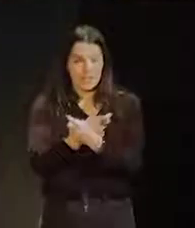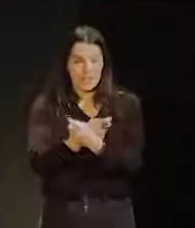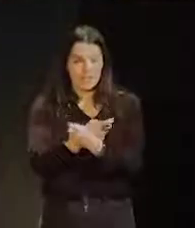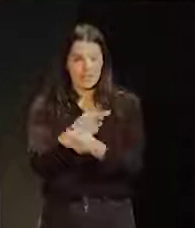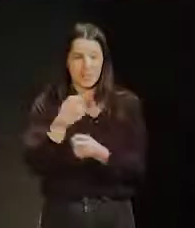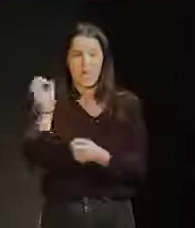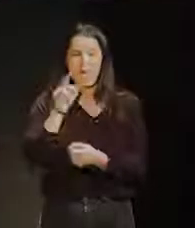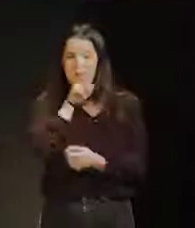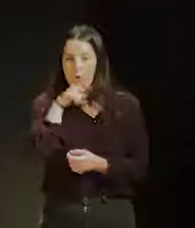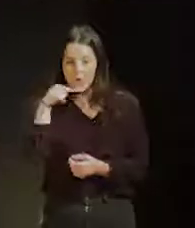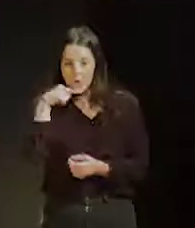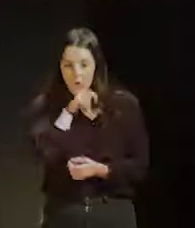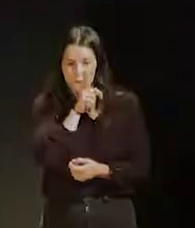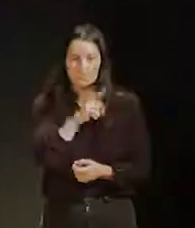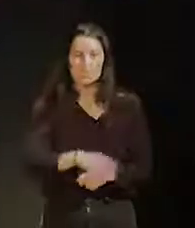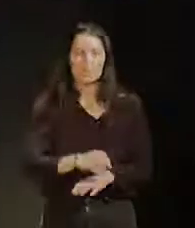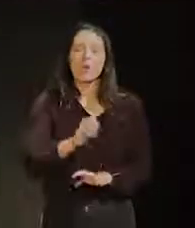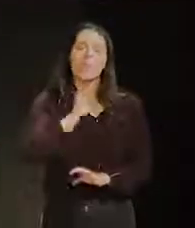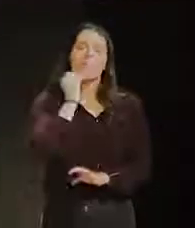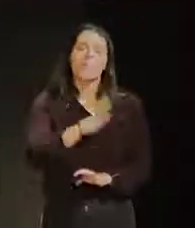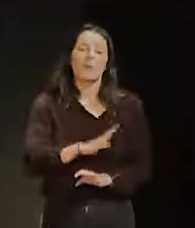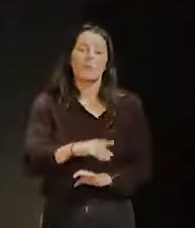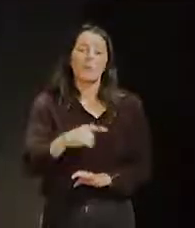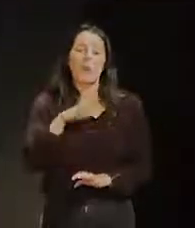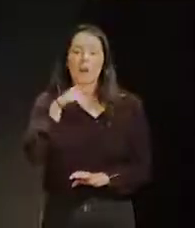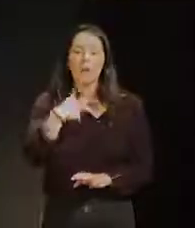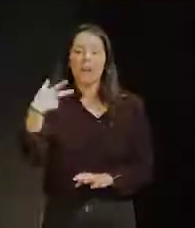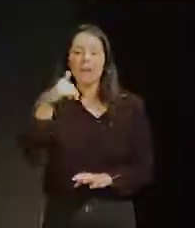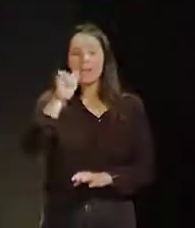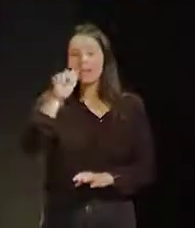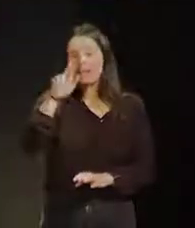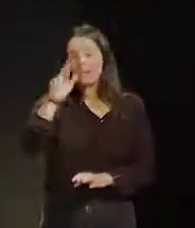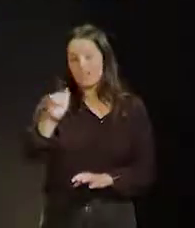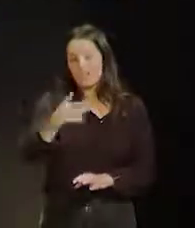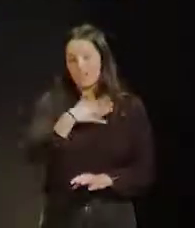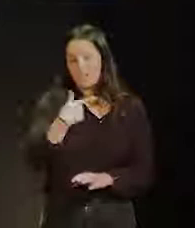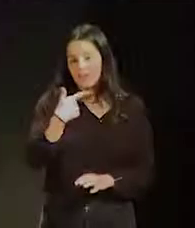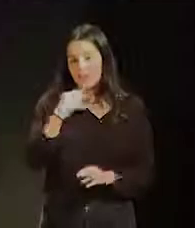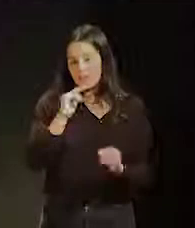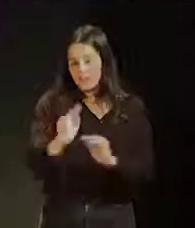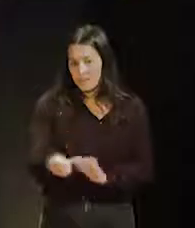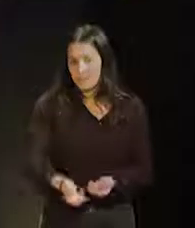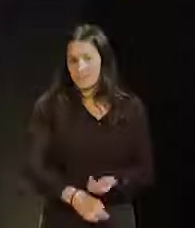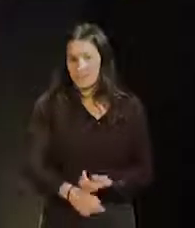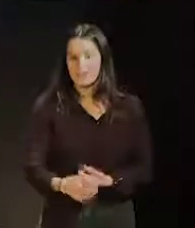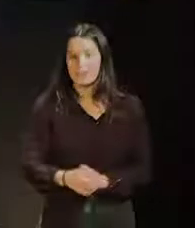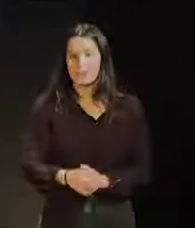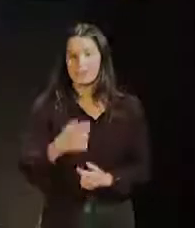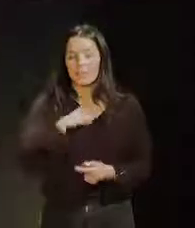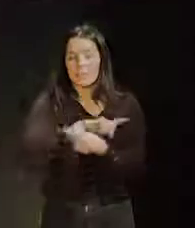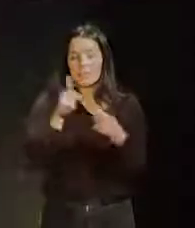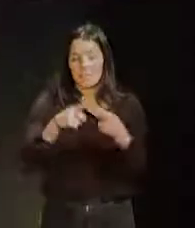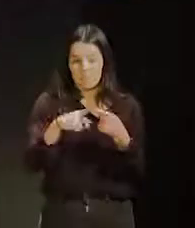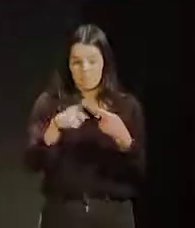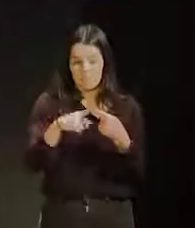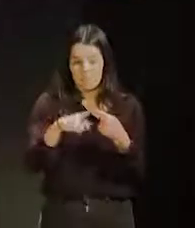entonces... Bueno, vamos a escuchar a Kiara con respecto a la pregunta de Claudio. Allora, la primera